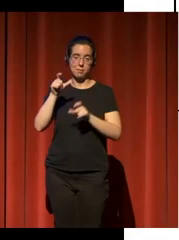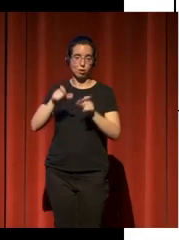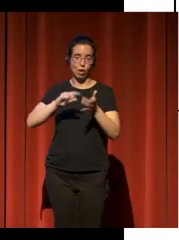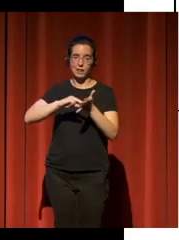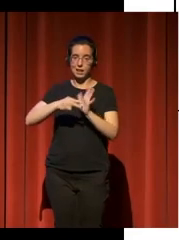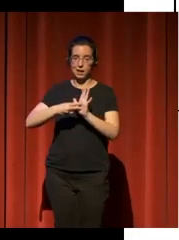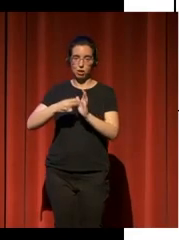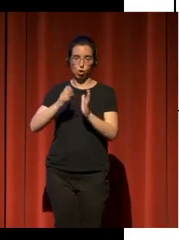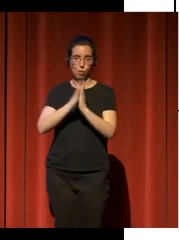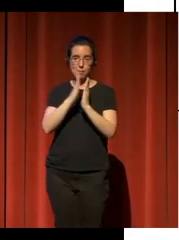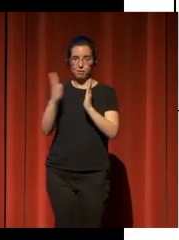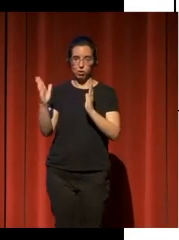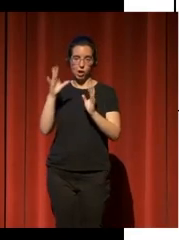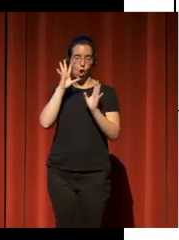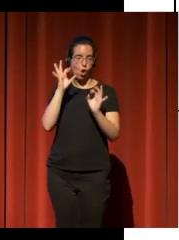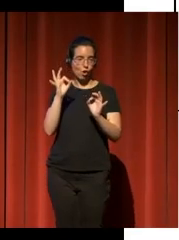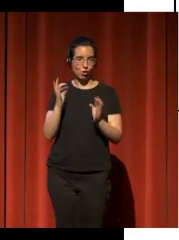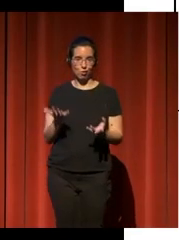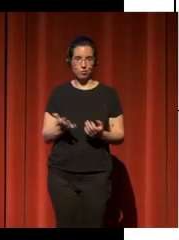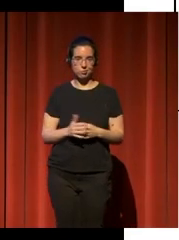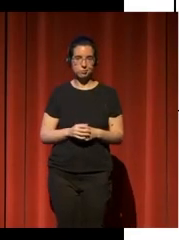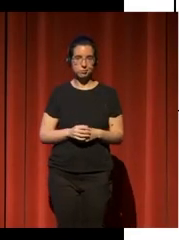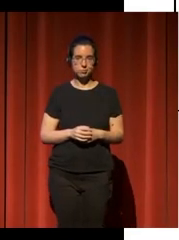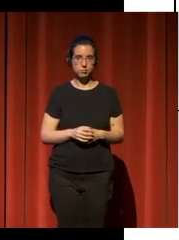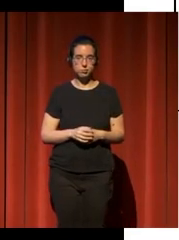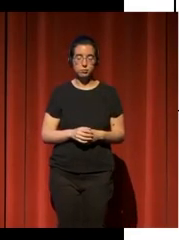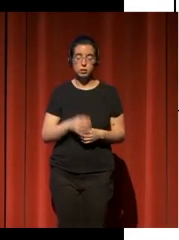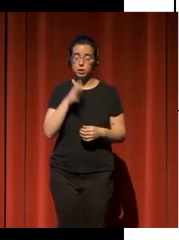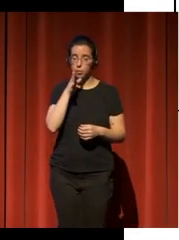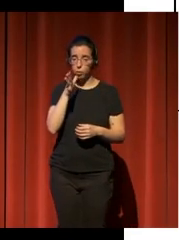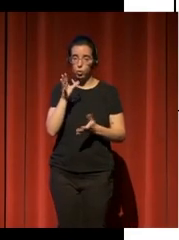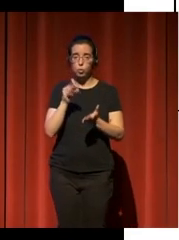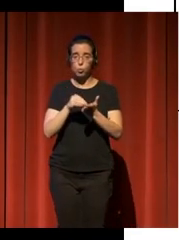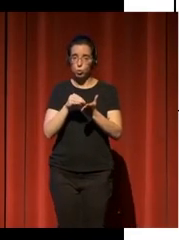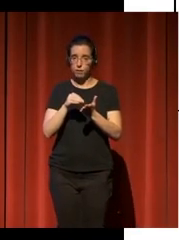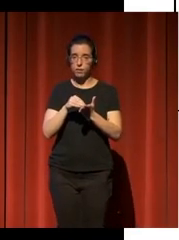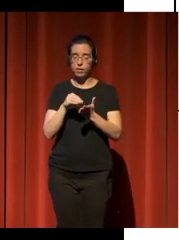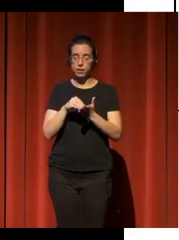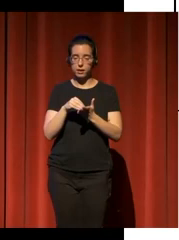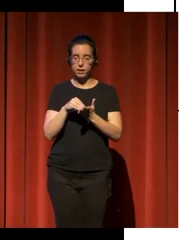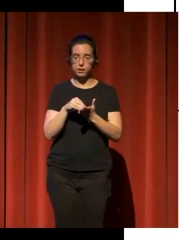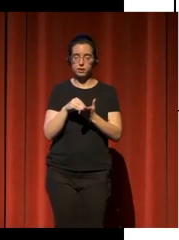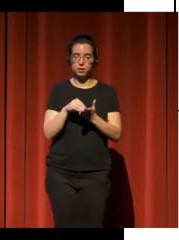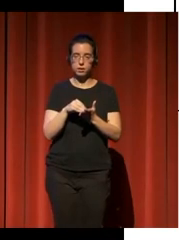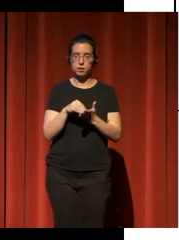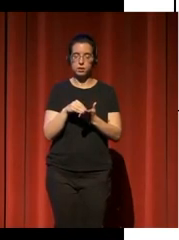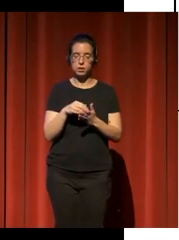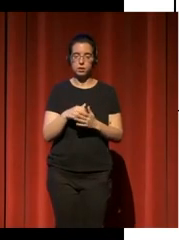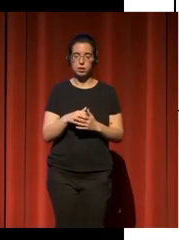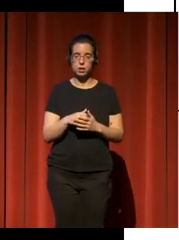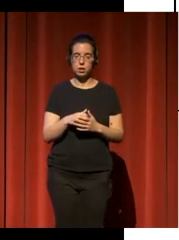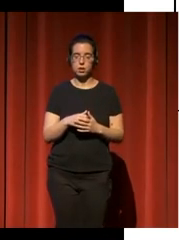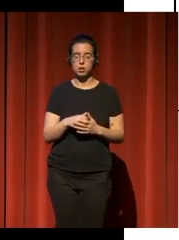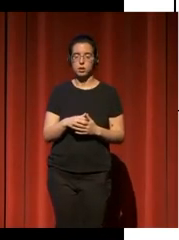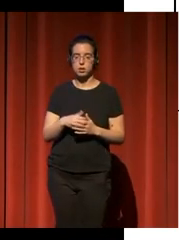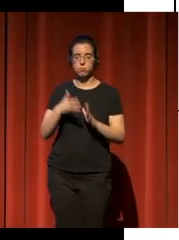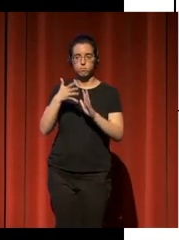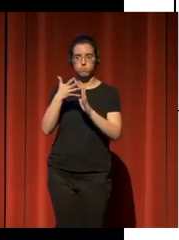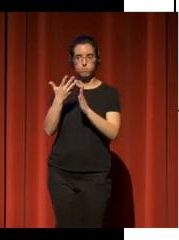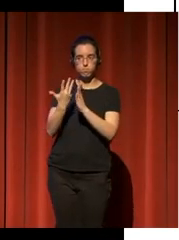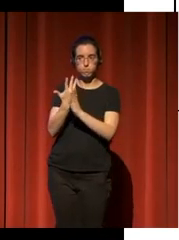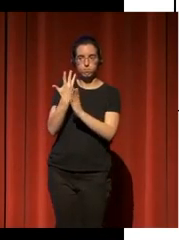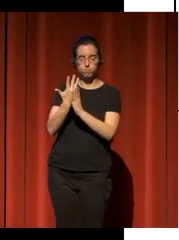vale lógicamente muchas veces se relata